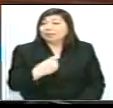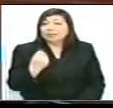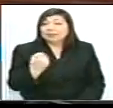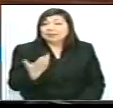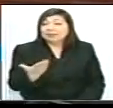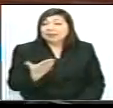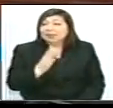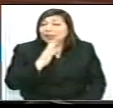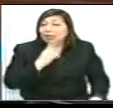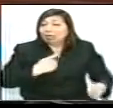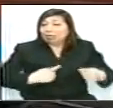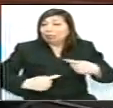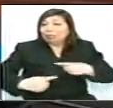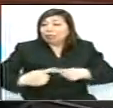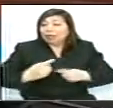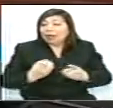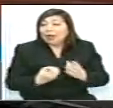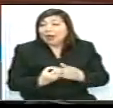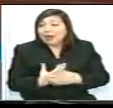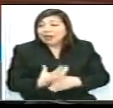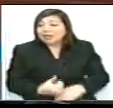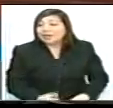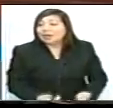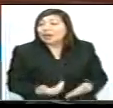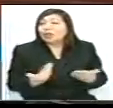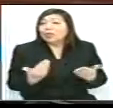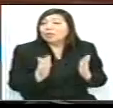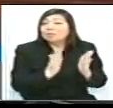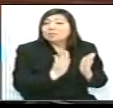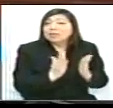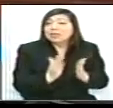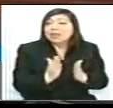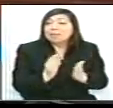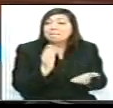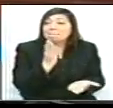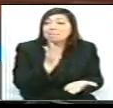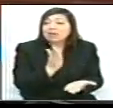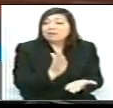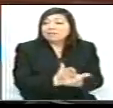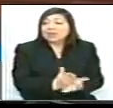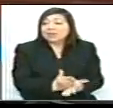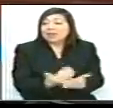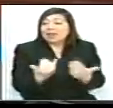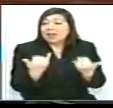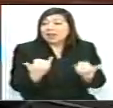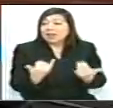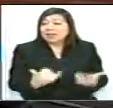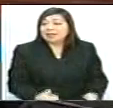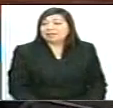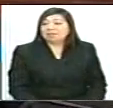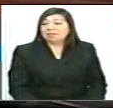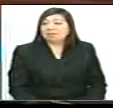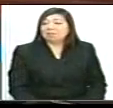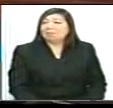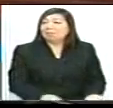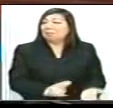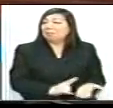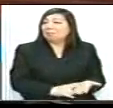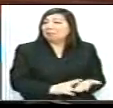doble discurso. A los de Arequipa, tomen las medidas más radicales, y acá, una echada